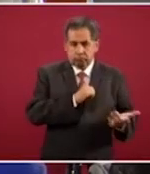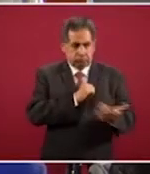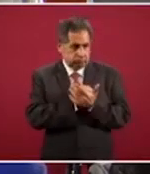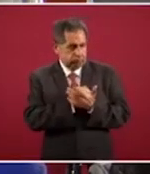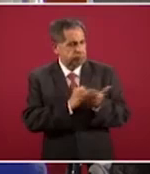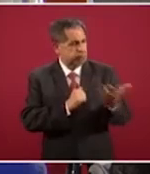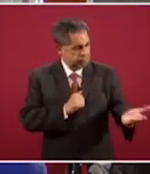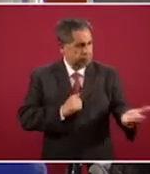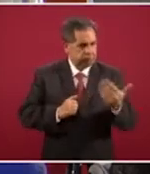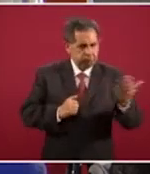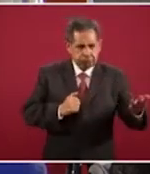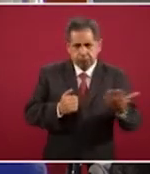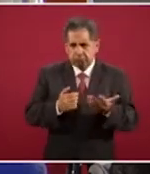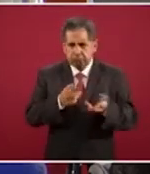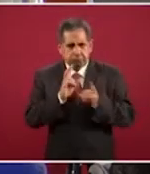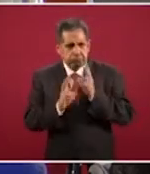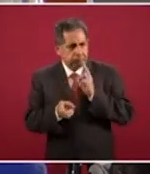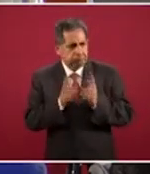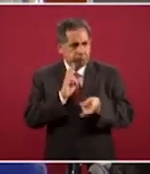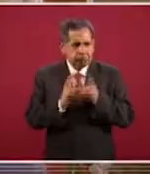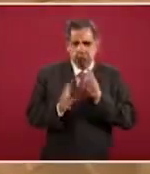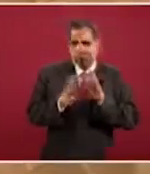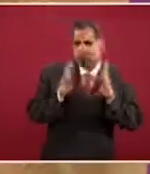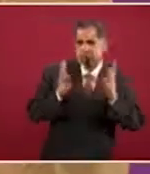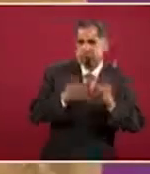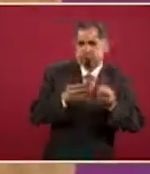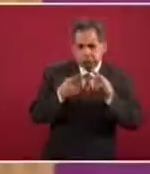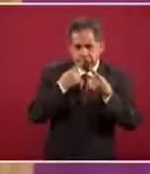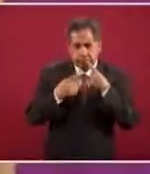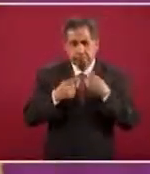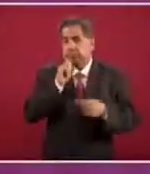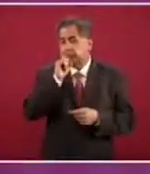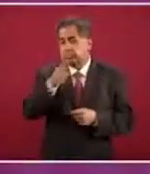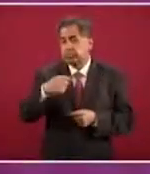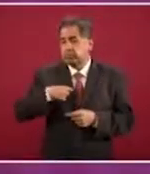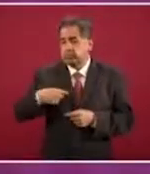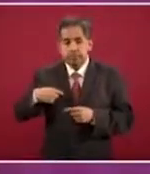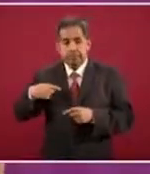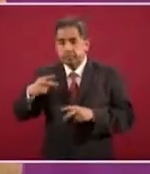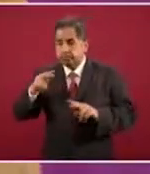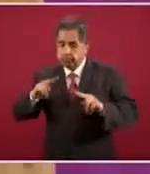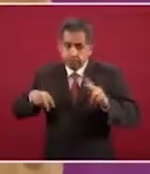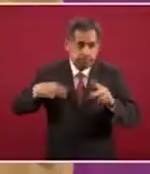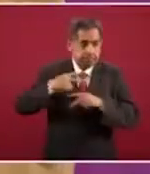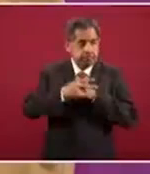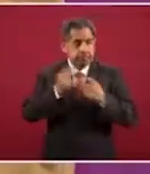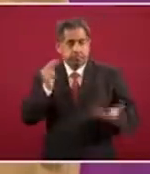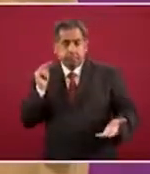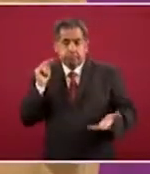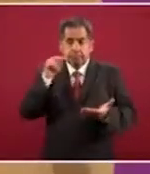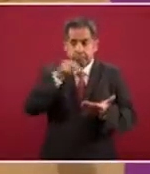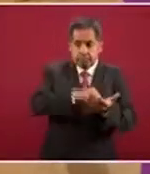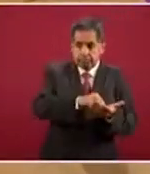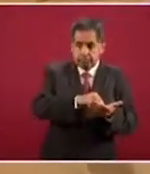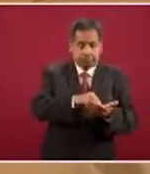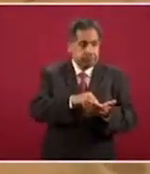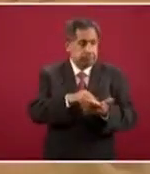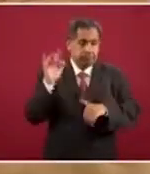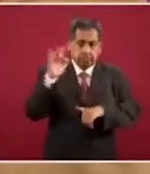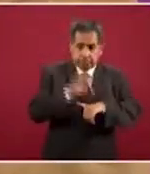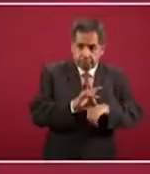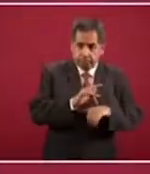diálogo. Y segundo, hemos acudido a los lugares, a los territorios, a las regiones in situ